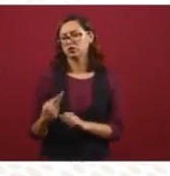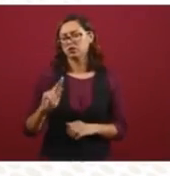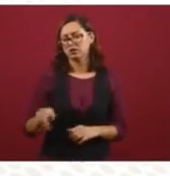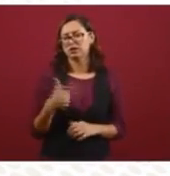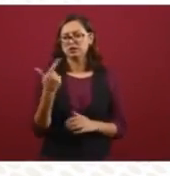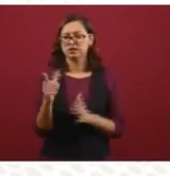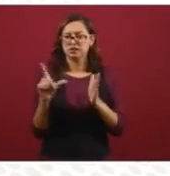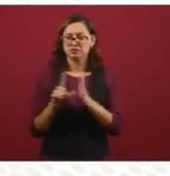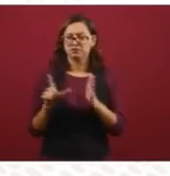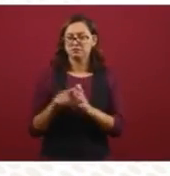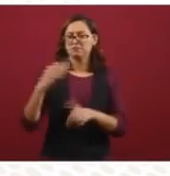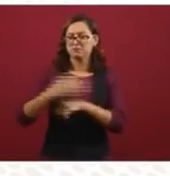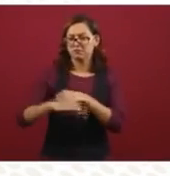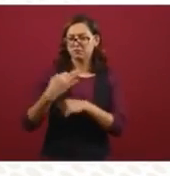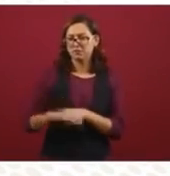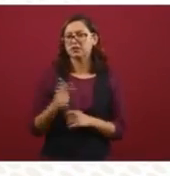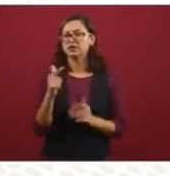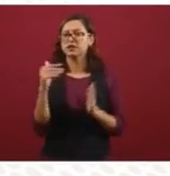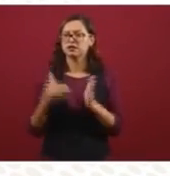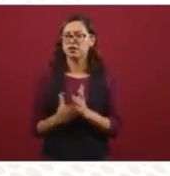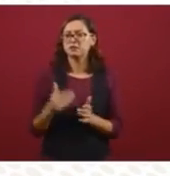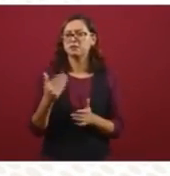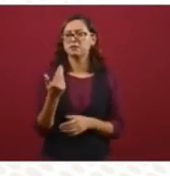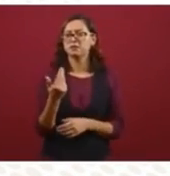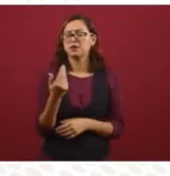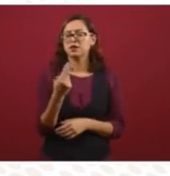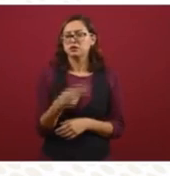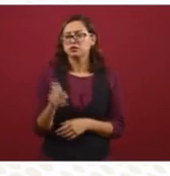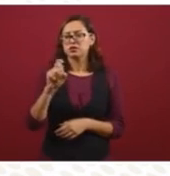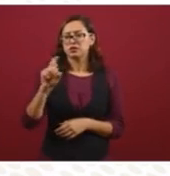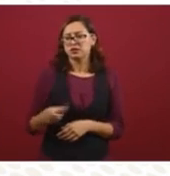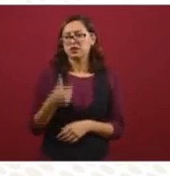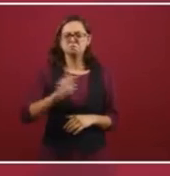gobierno mexicano ha funcionado y dado resultados concretos.